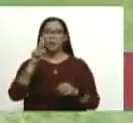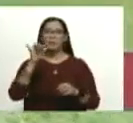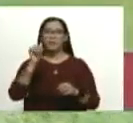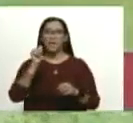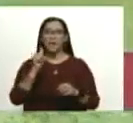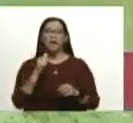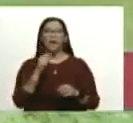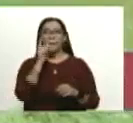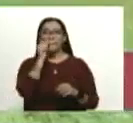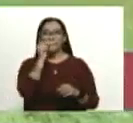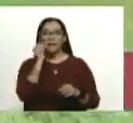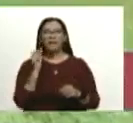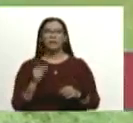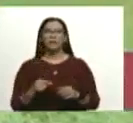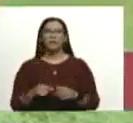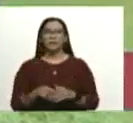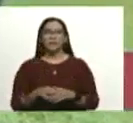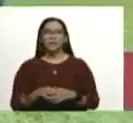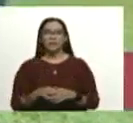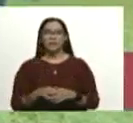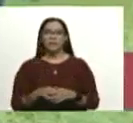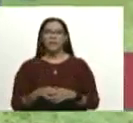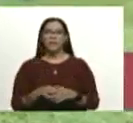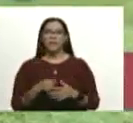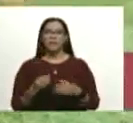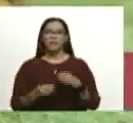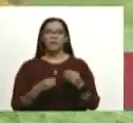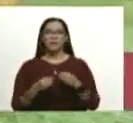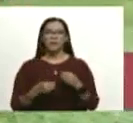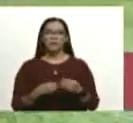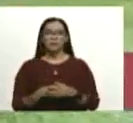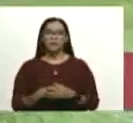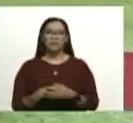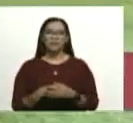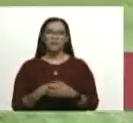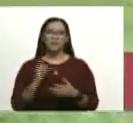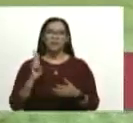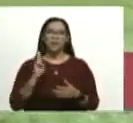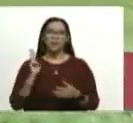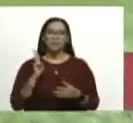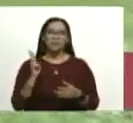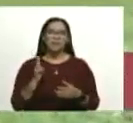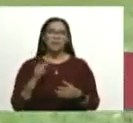varón, es macho, que le colocamos como nombre, o que los usuarios del Parque Generalísimo